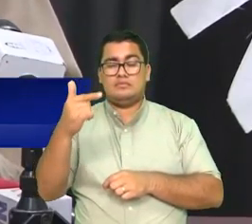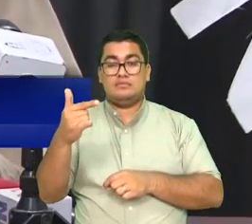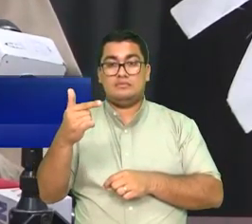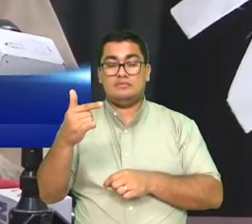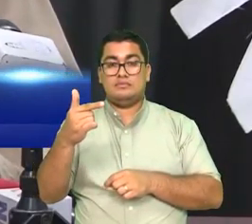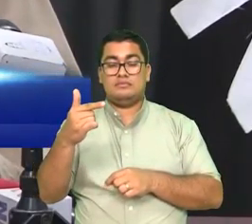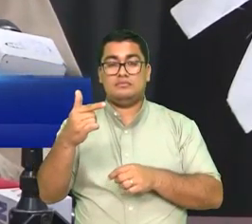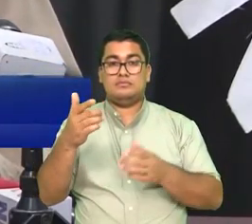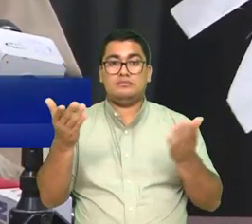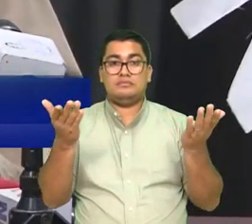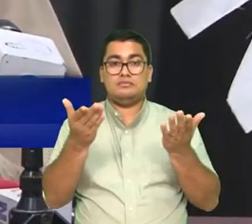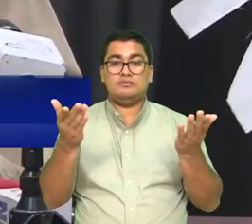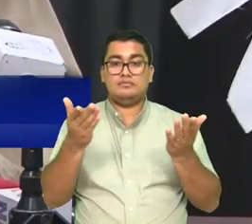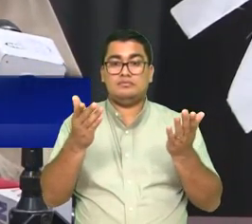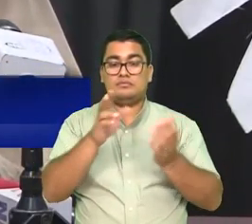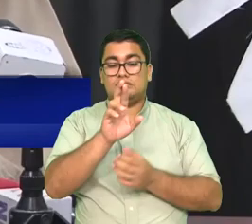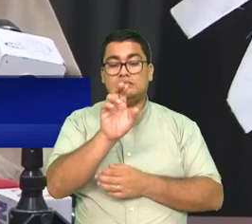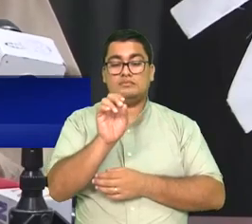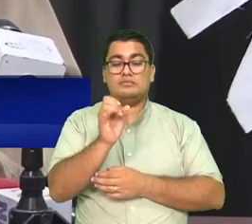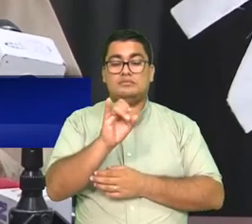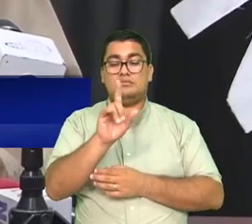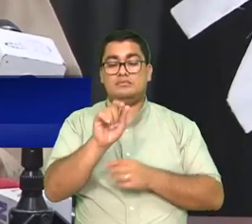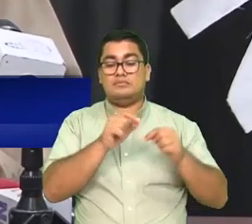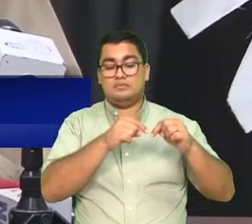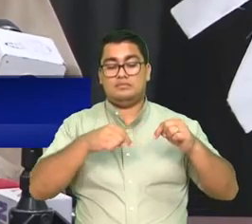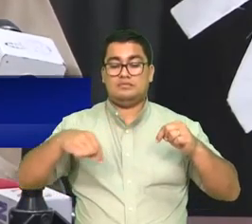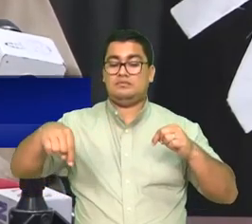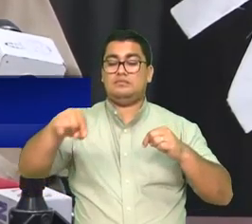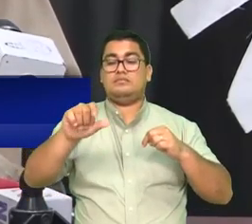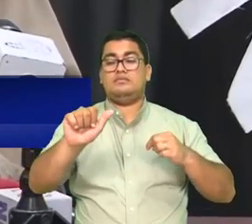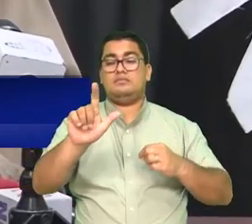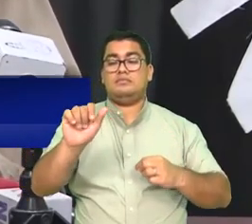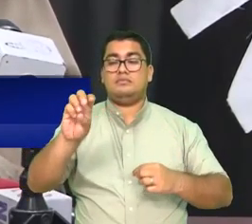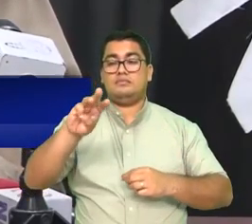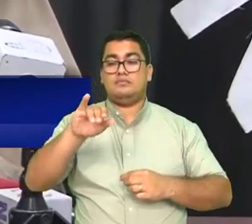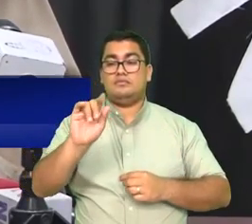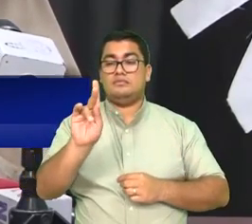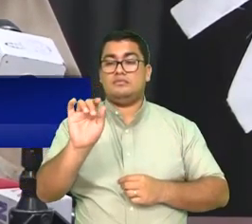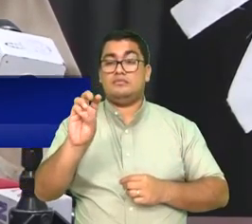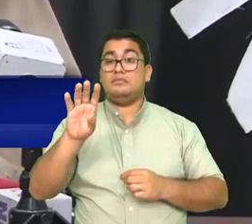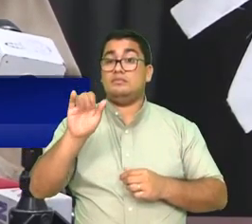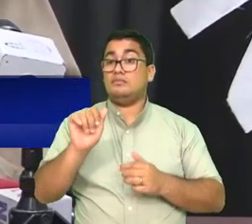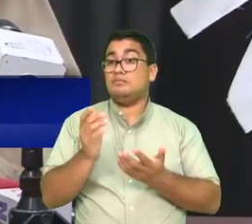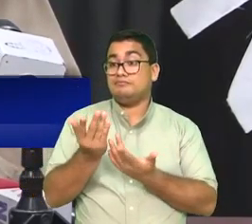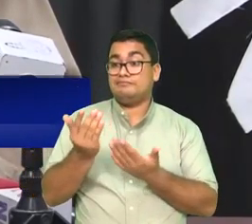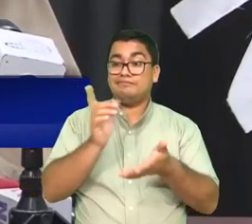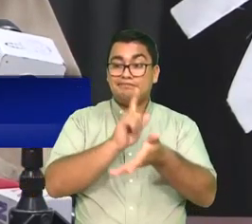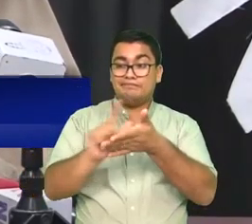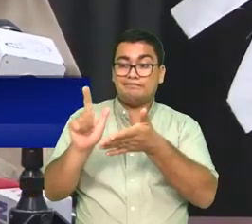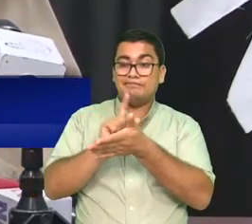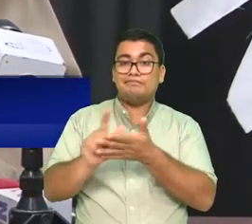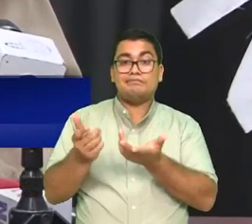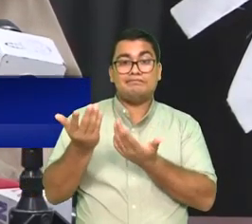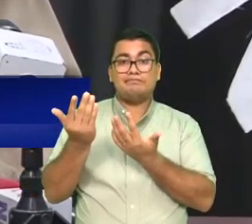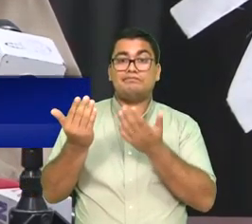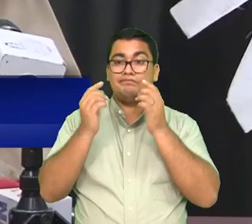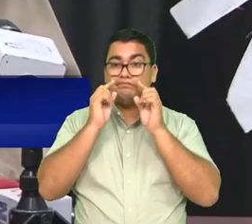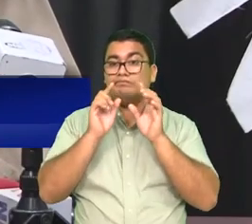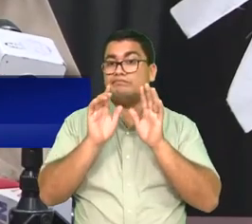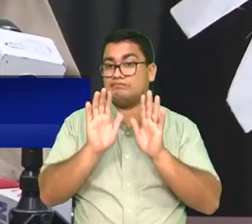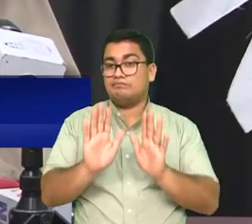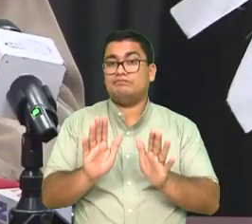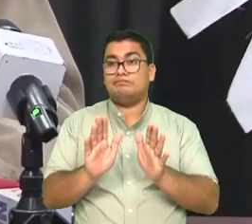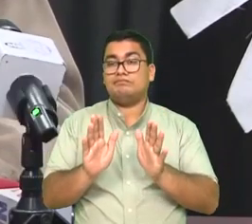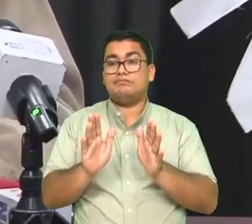tramo Rosita a La Micamba. Allí pues estamos tomando medidas activas para,